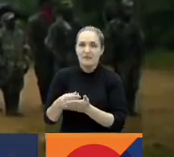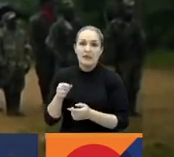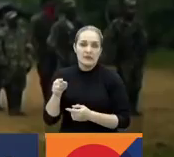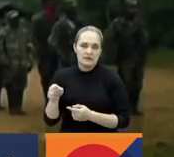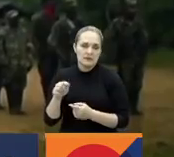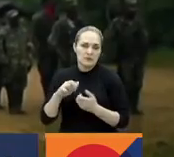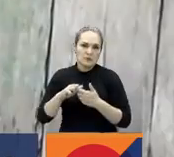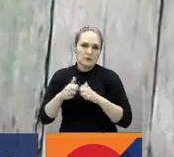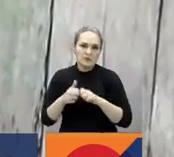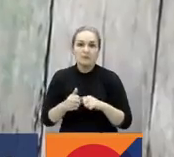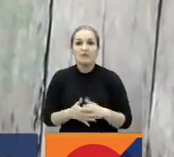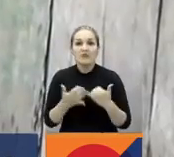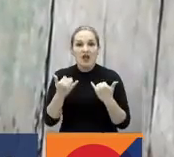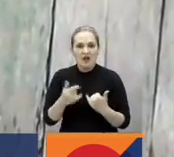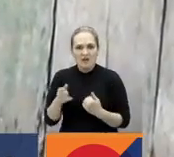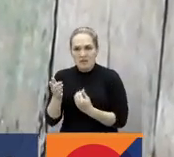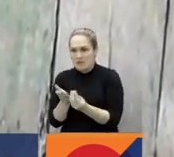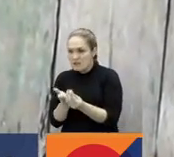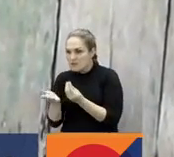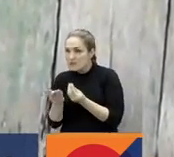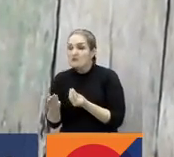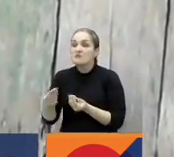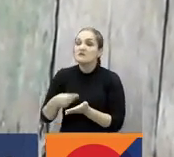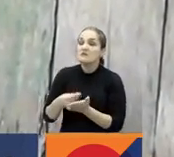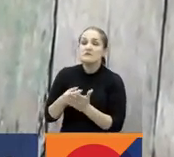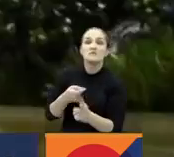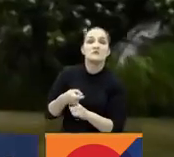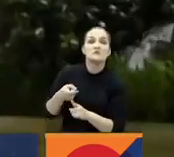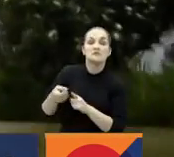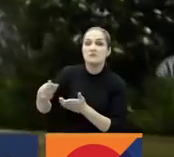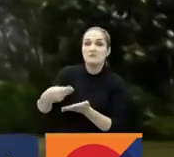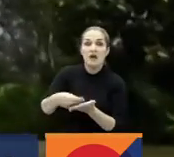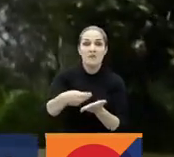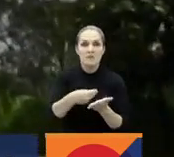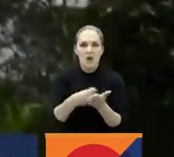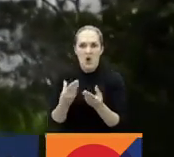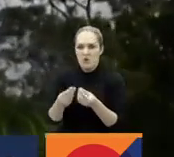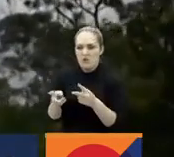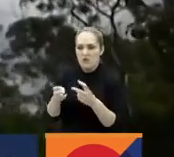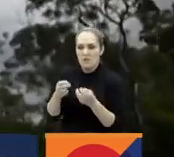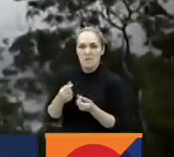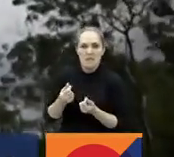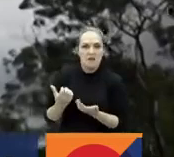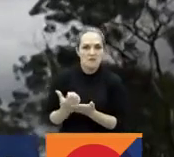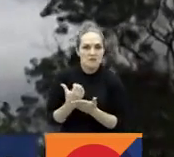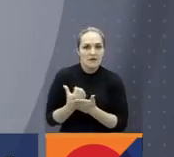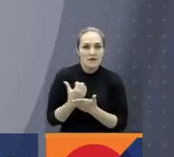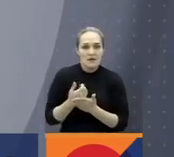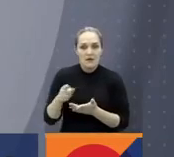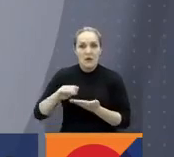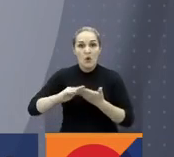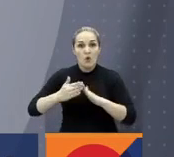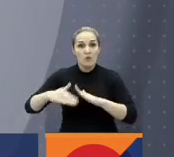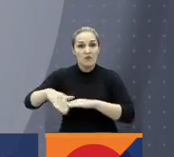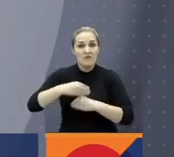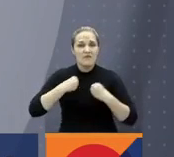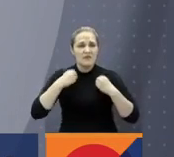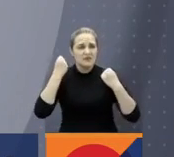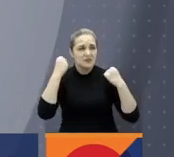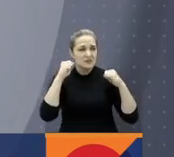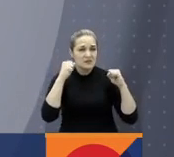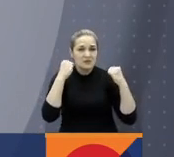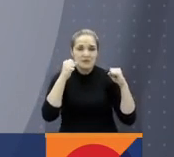tema reclutamiento y las extorsiones como fuente de financiamiento para esos grupos al margen de la ley es lo que preocupa a la comunidad. Y otro aspecto